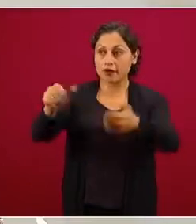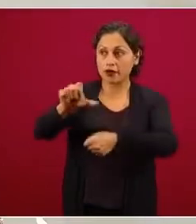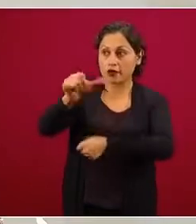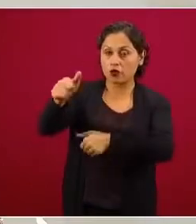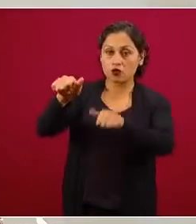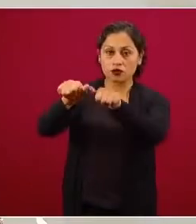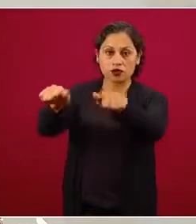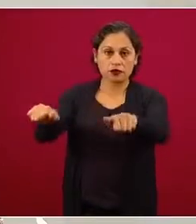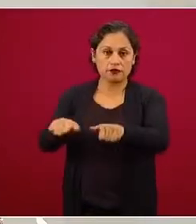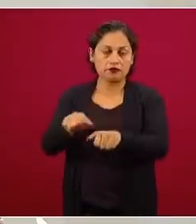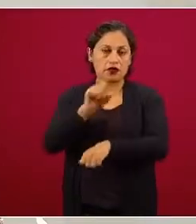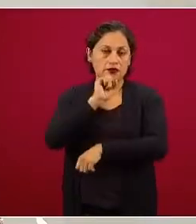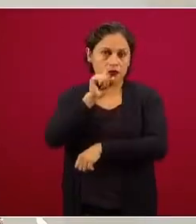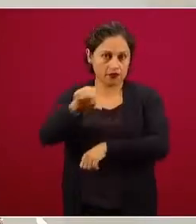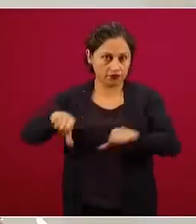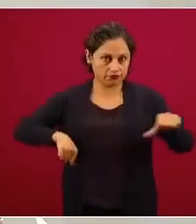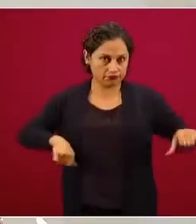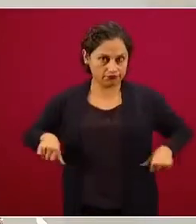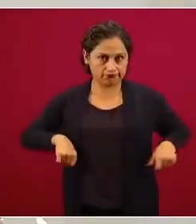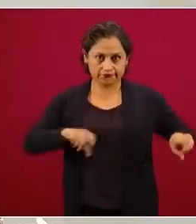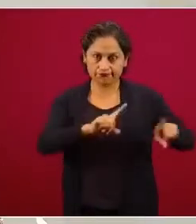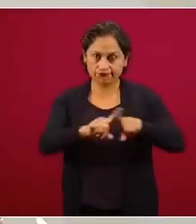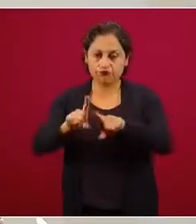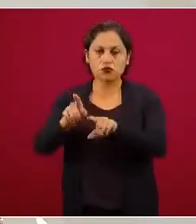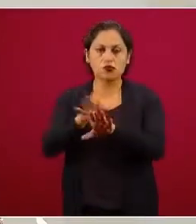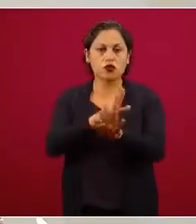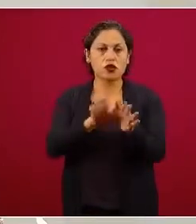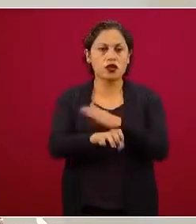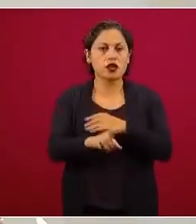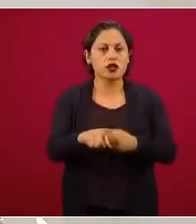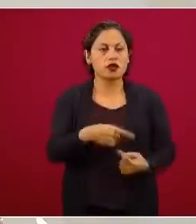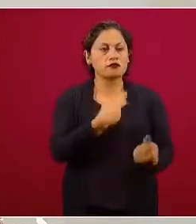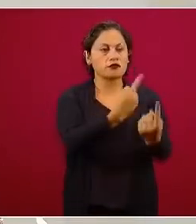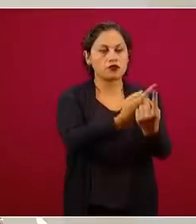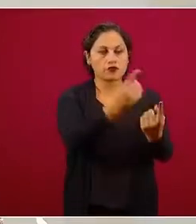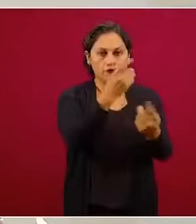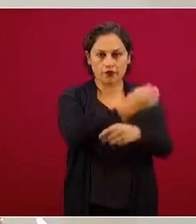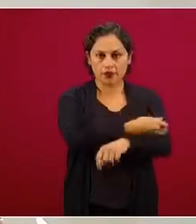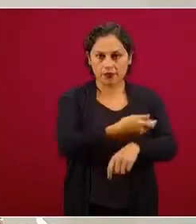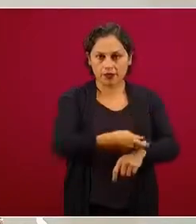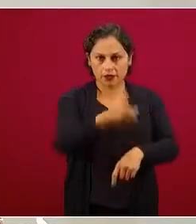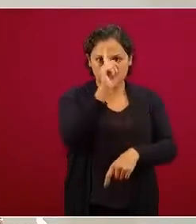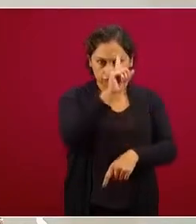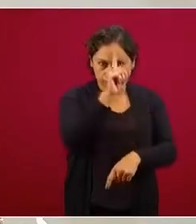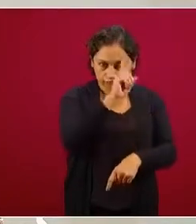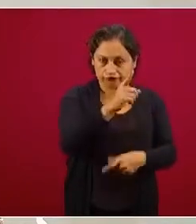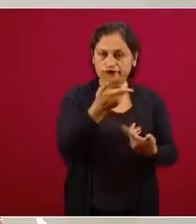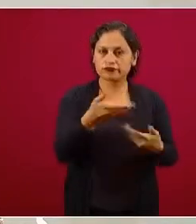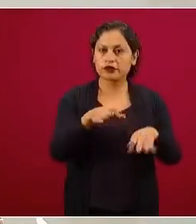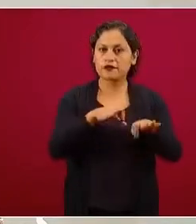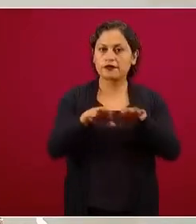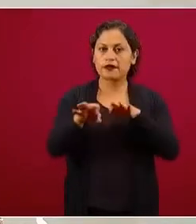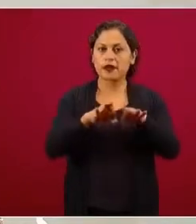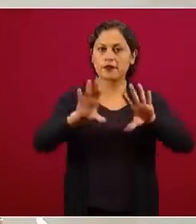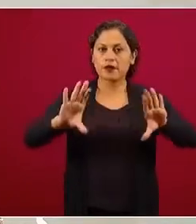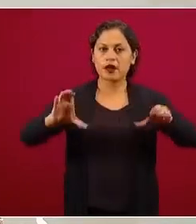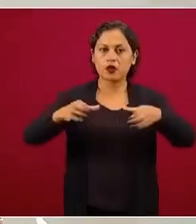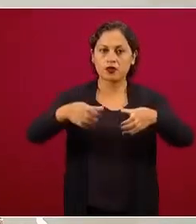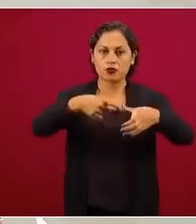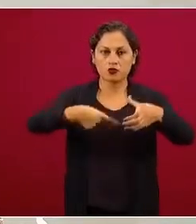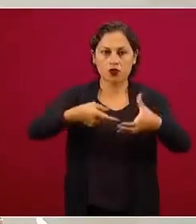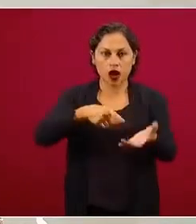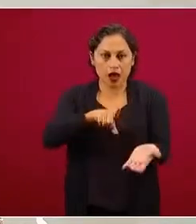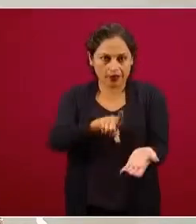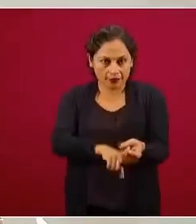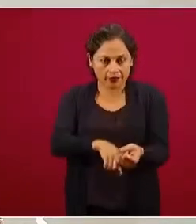Fuera de las instituciones, a través de la orientación a familiares, en el trabajo comunitario, en el trabajo directo con la población